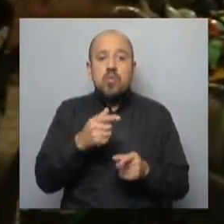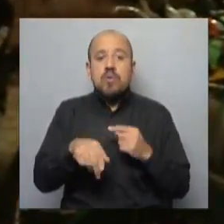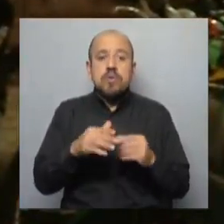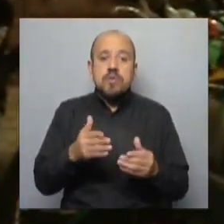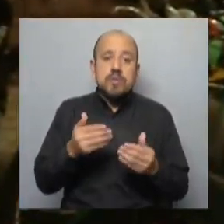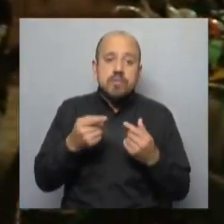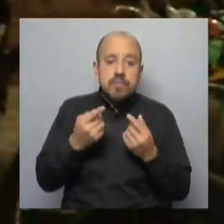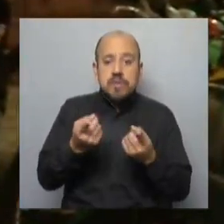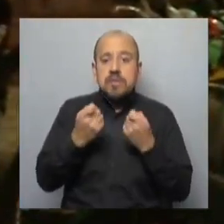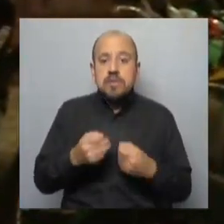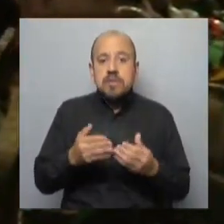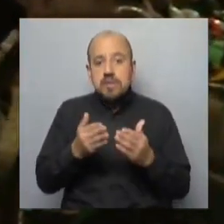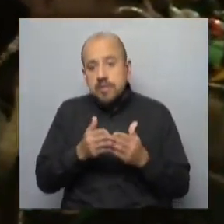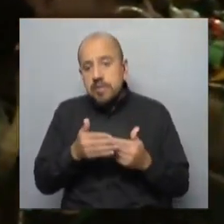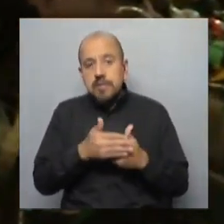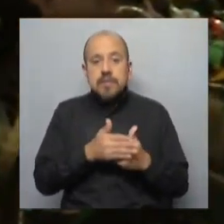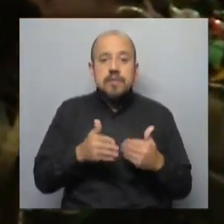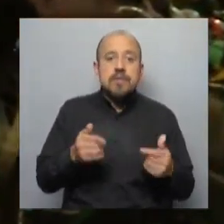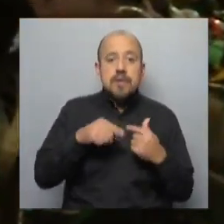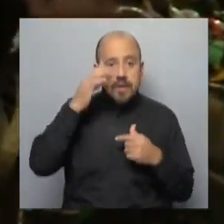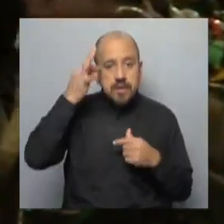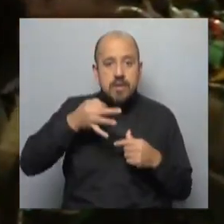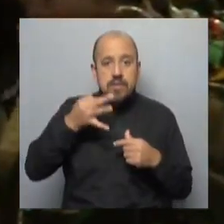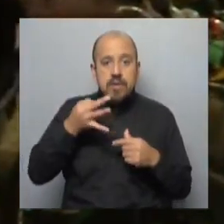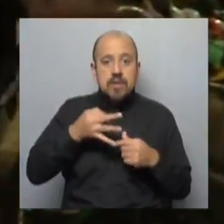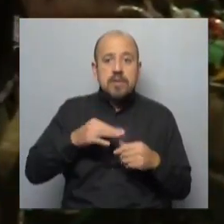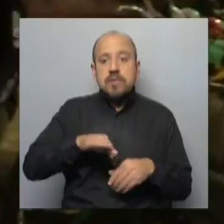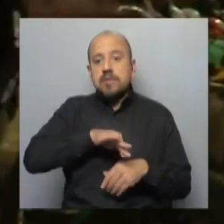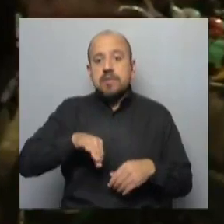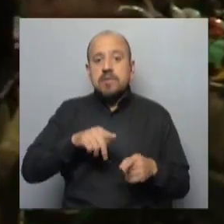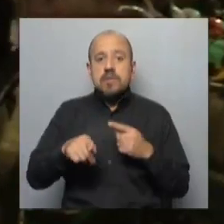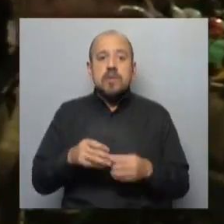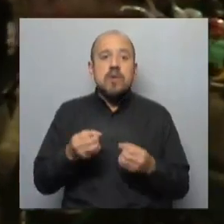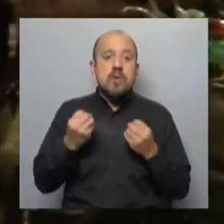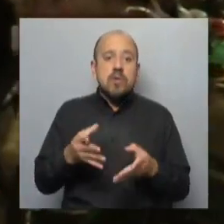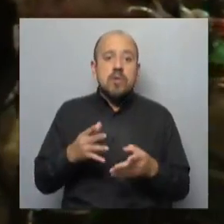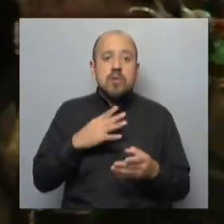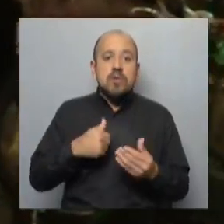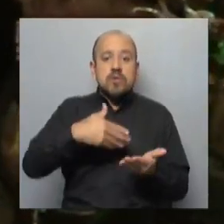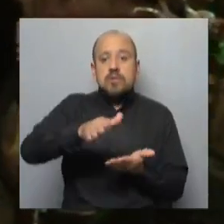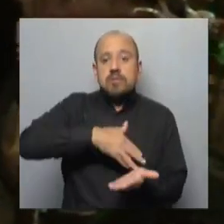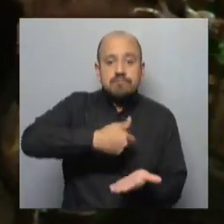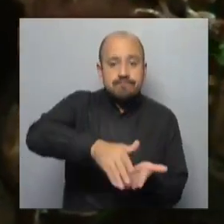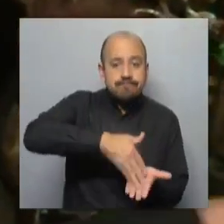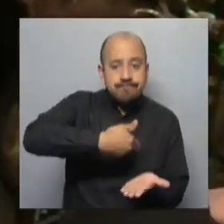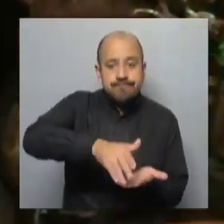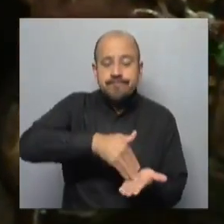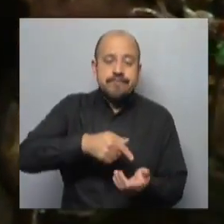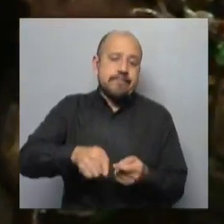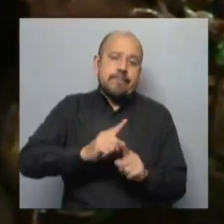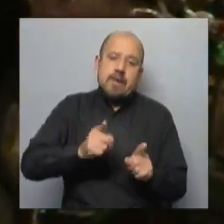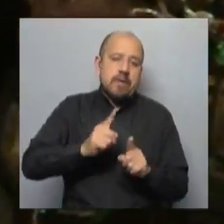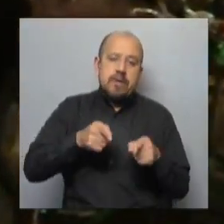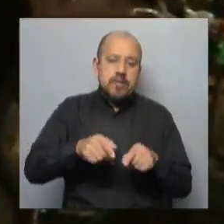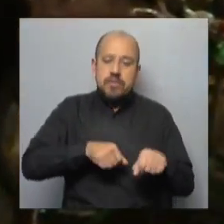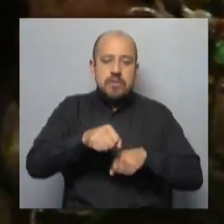de forma coherente que realmente esté separado del tránsito porque pintar en el piso no es una